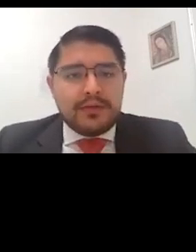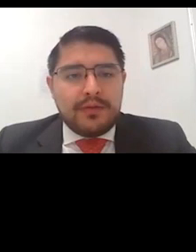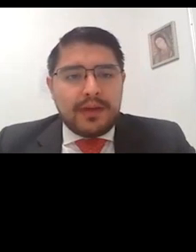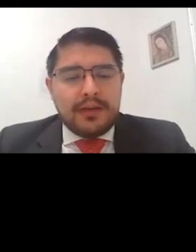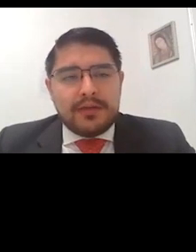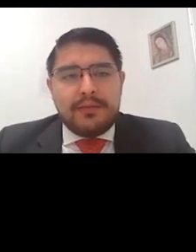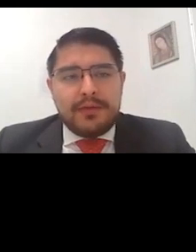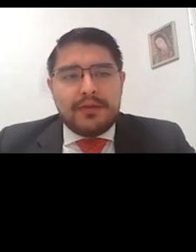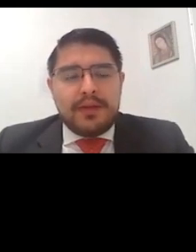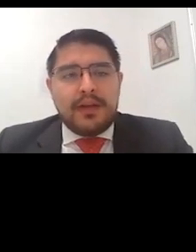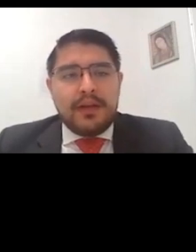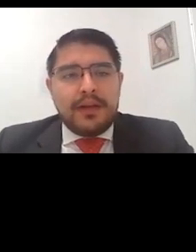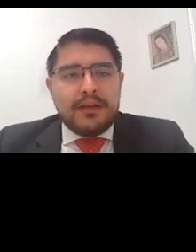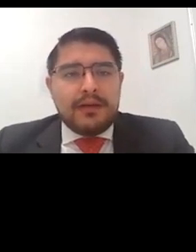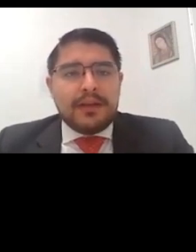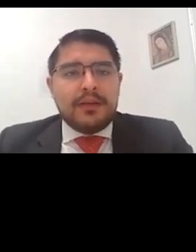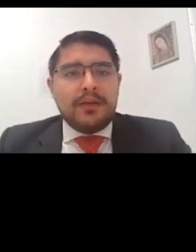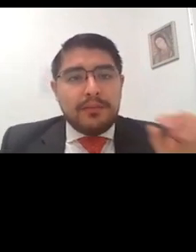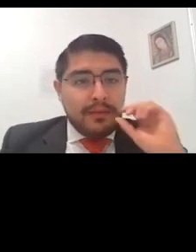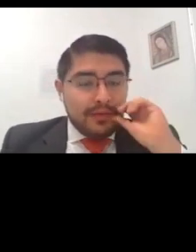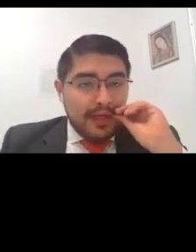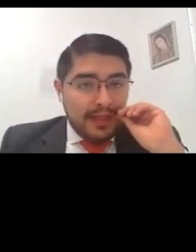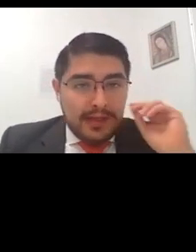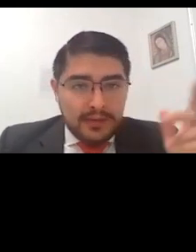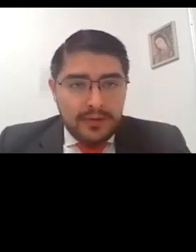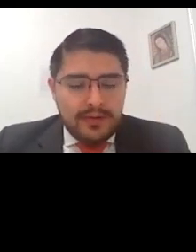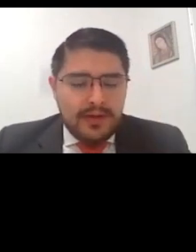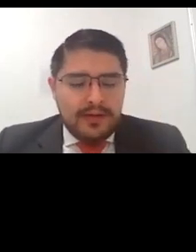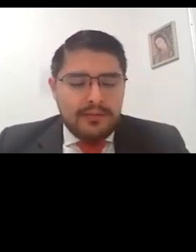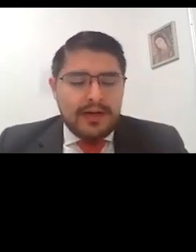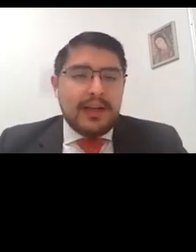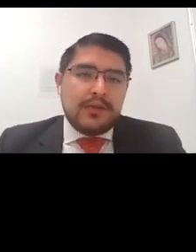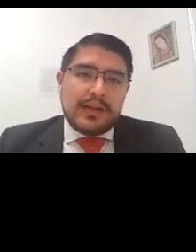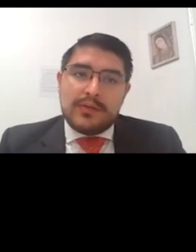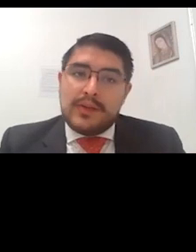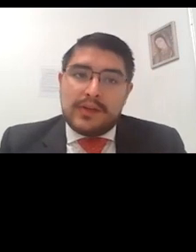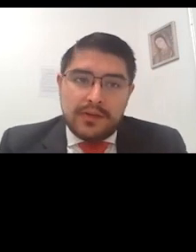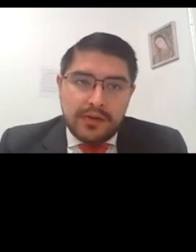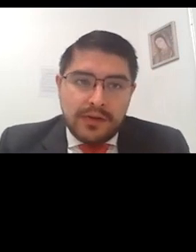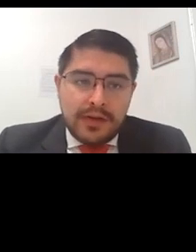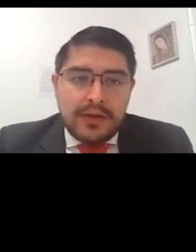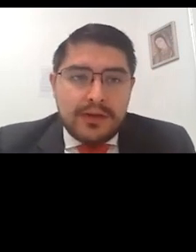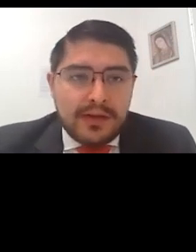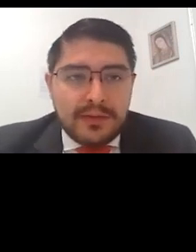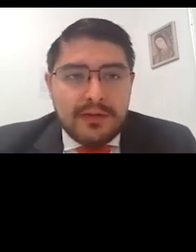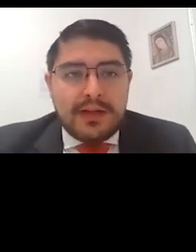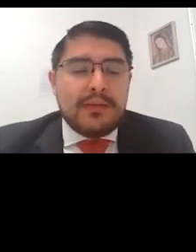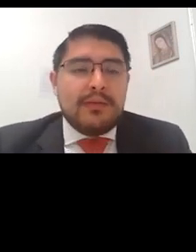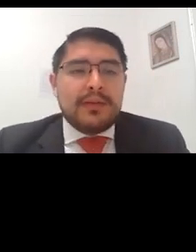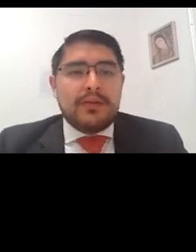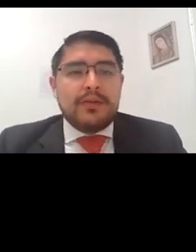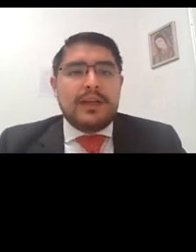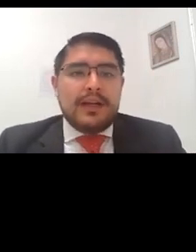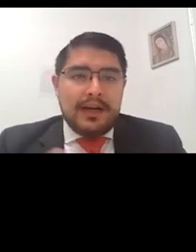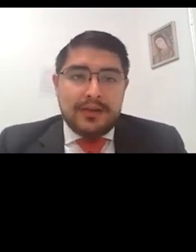causa justificada o sin permiso del patrón. Vemos que, de hecho, para la ley es una causa de rescisión sin responsabilidad para